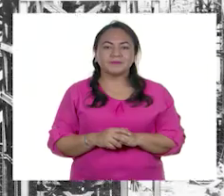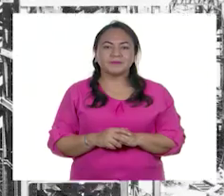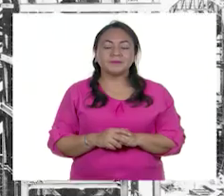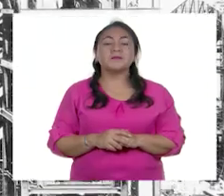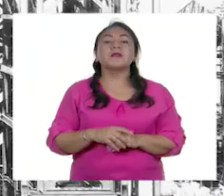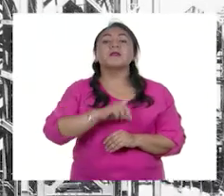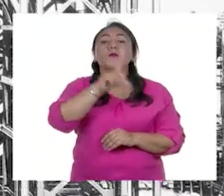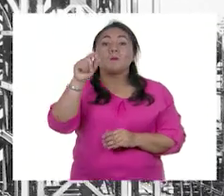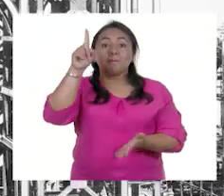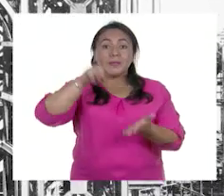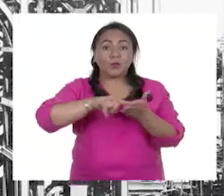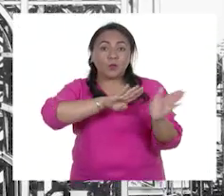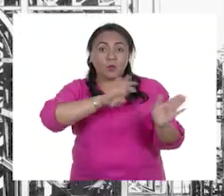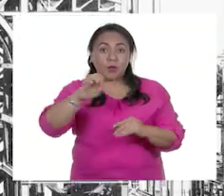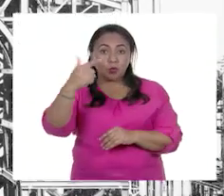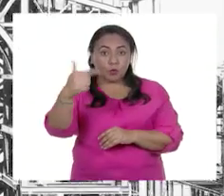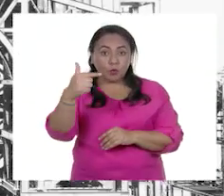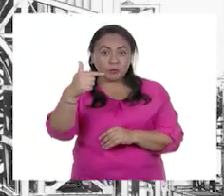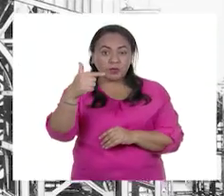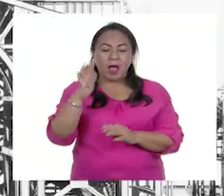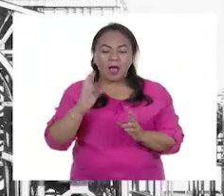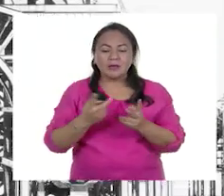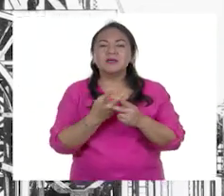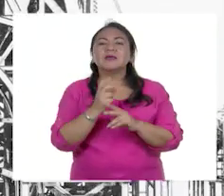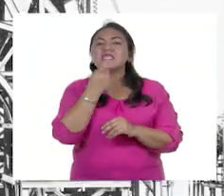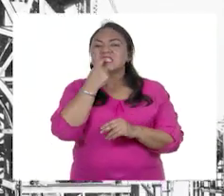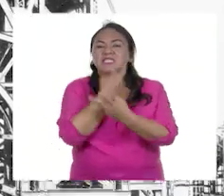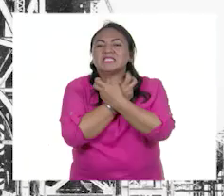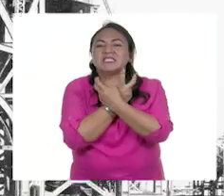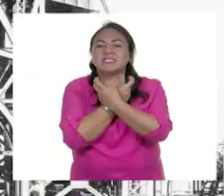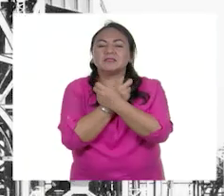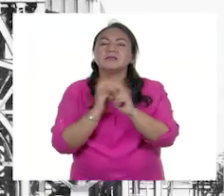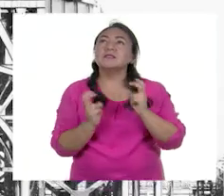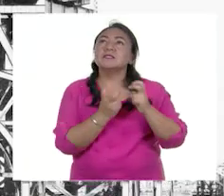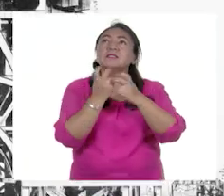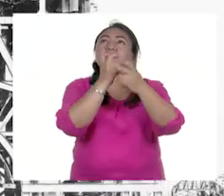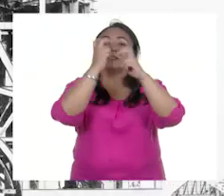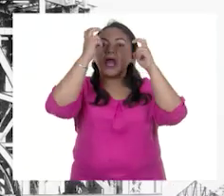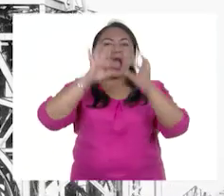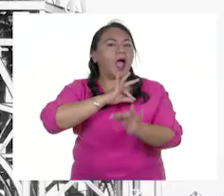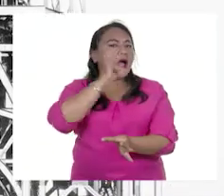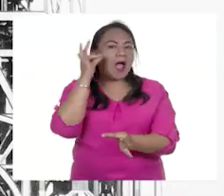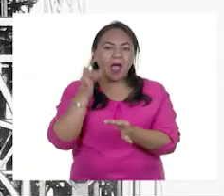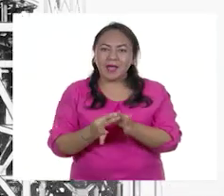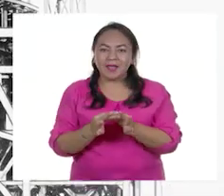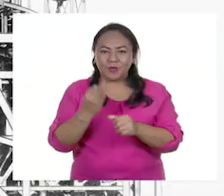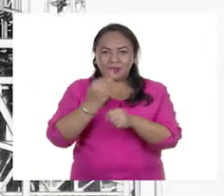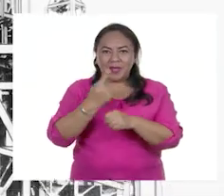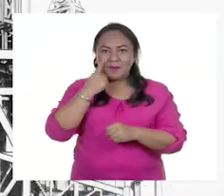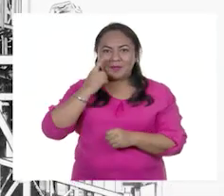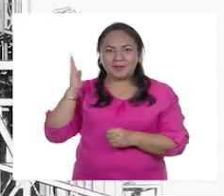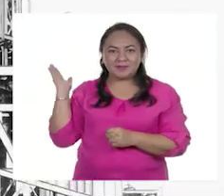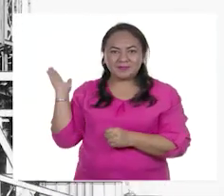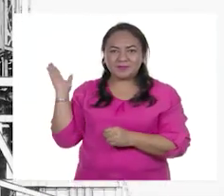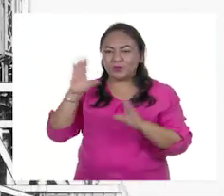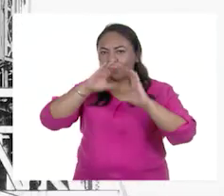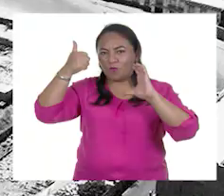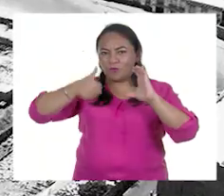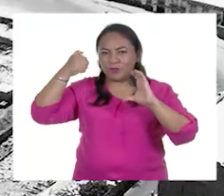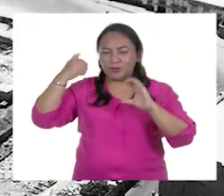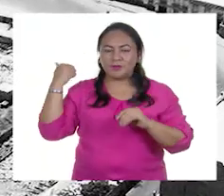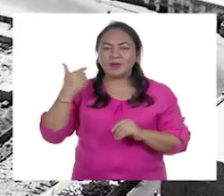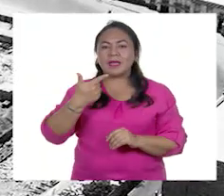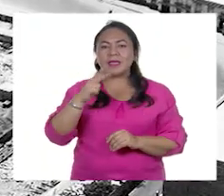Para 1912, la estructura central ya se encontraba prácticamente terminada, como se puede ver en una famosa toma de Guillermo